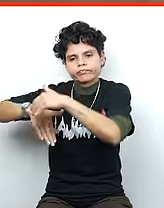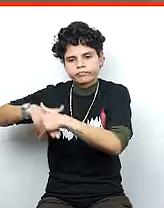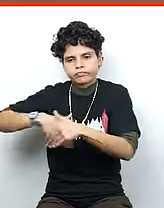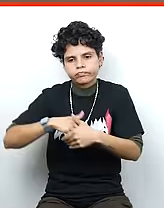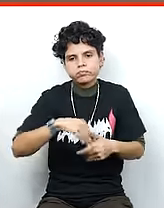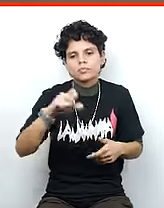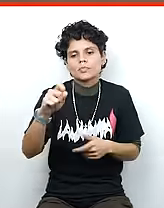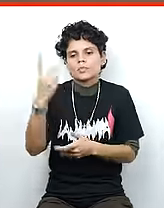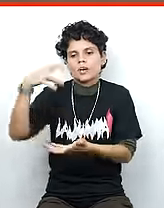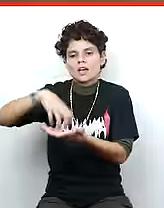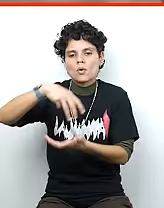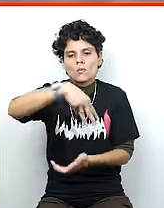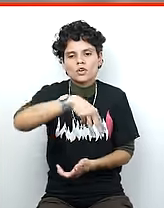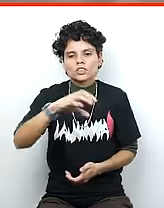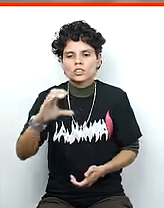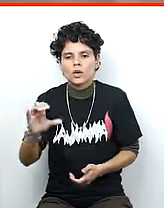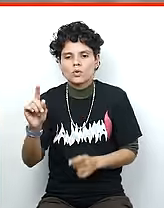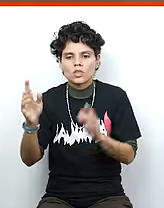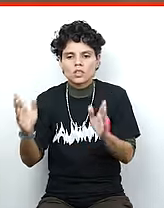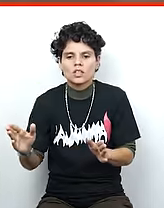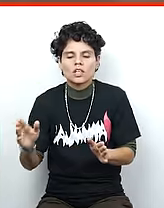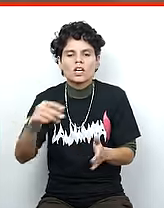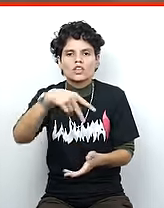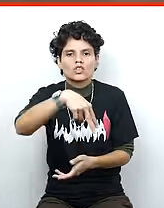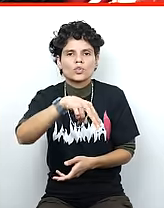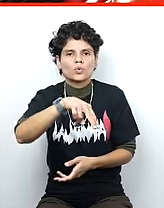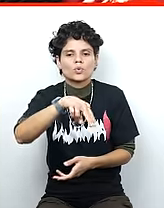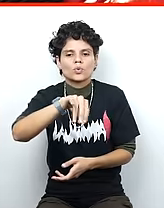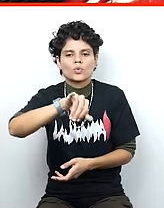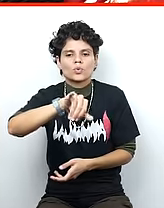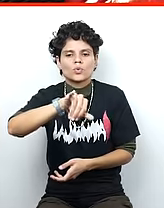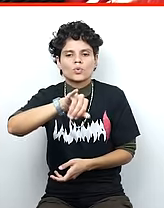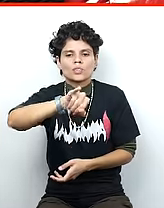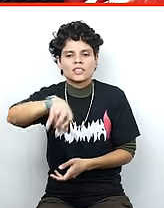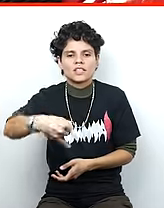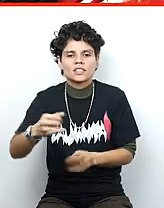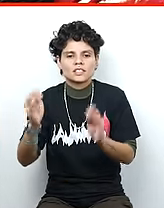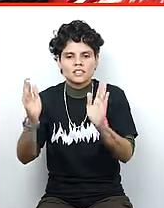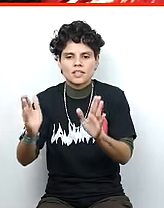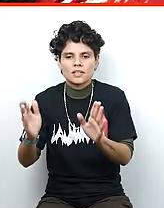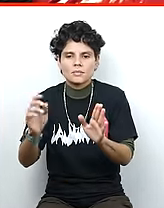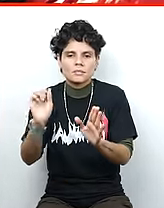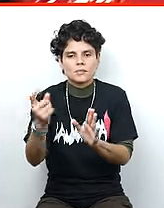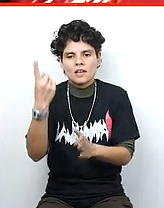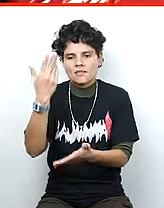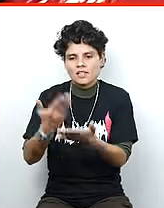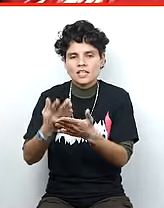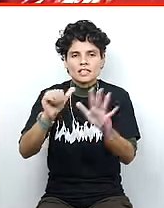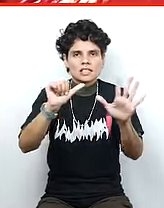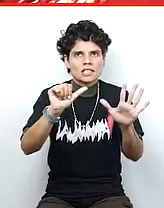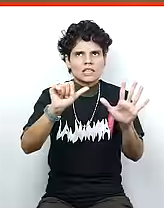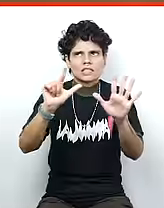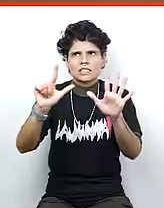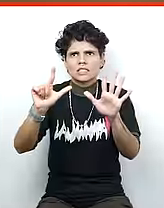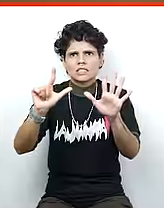en? Morris County. ¿Y dónde quedas? En New Jersey. New Jersey. Sí. Sí. ¿Y cuánto estuviste? Hice